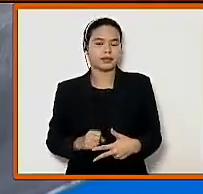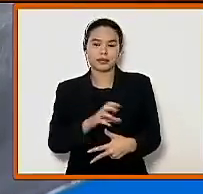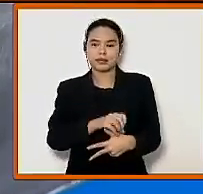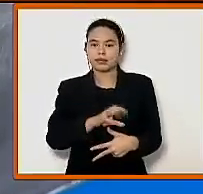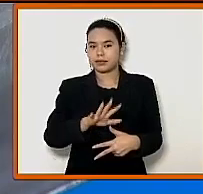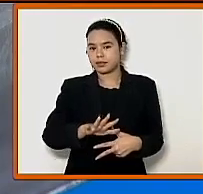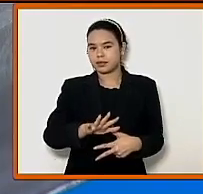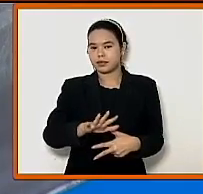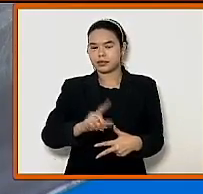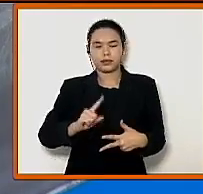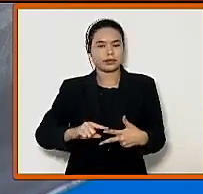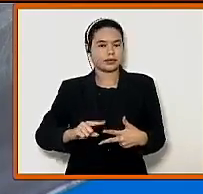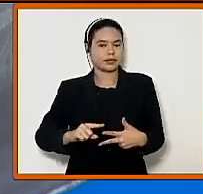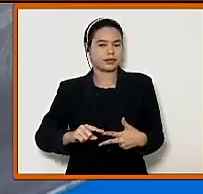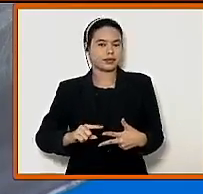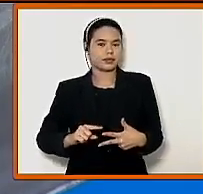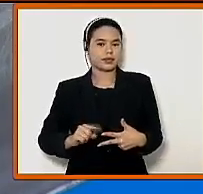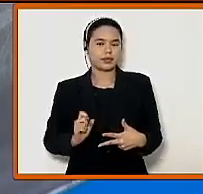05.